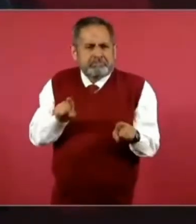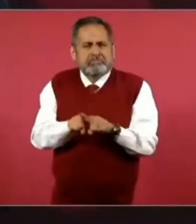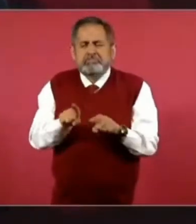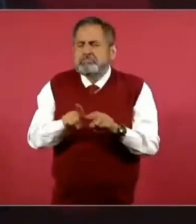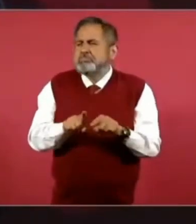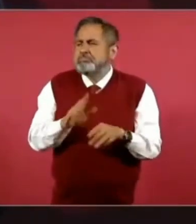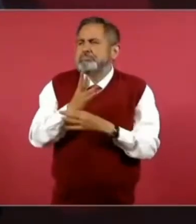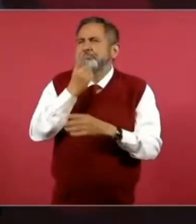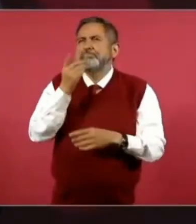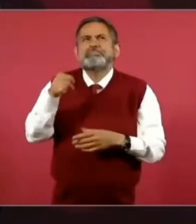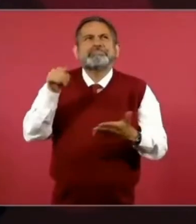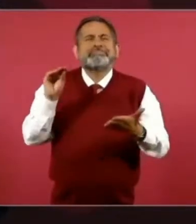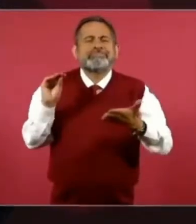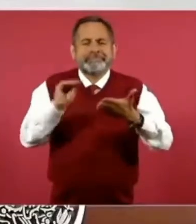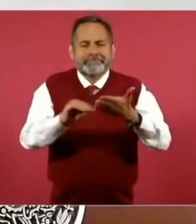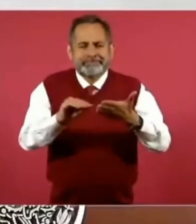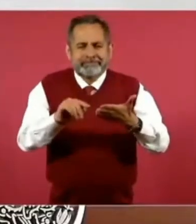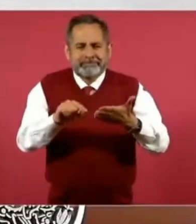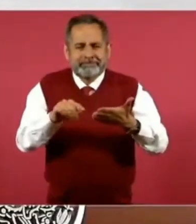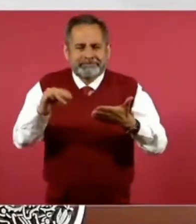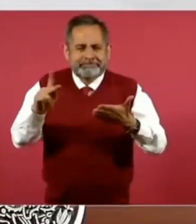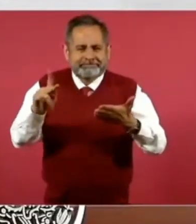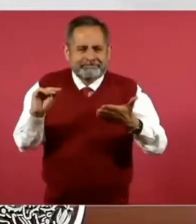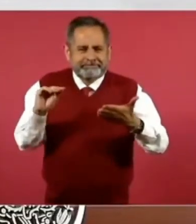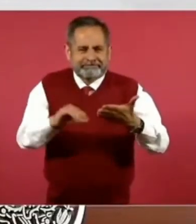los ministerios públicos